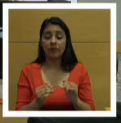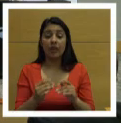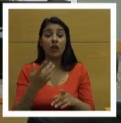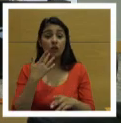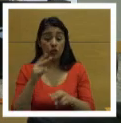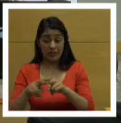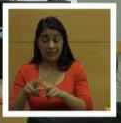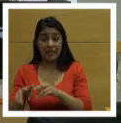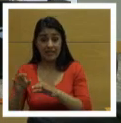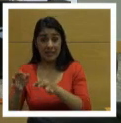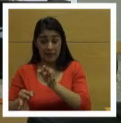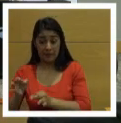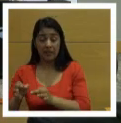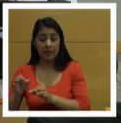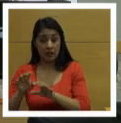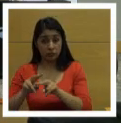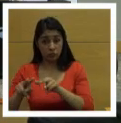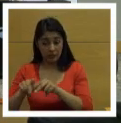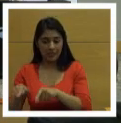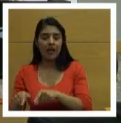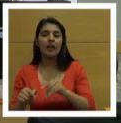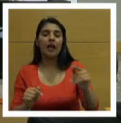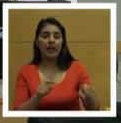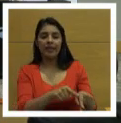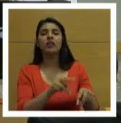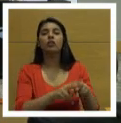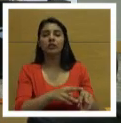práctica judicial.